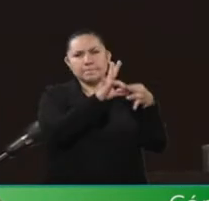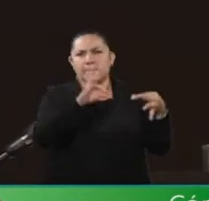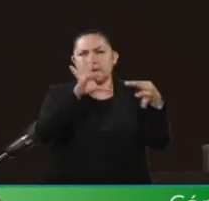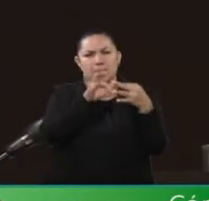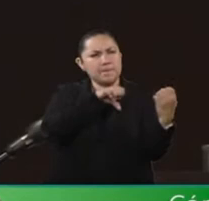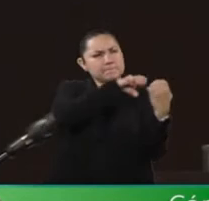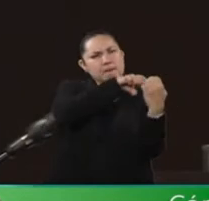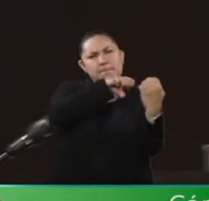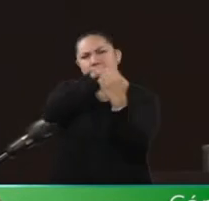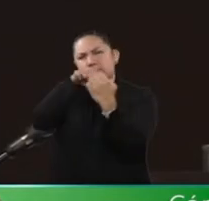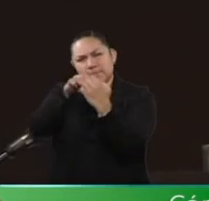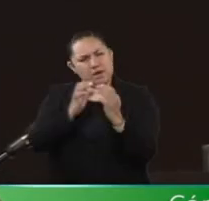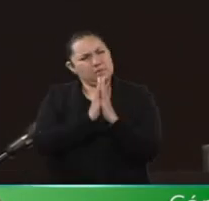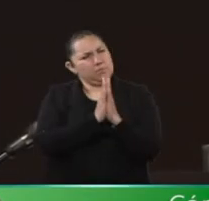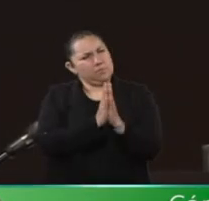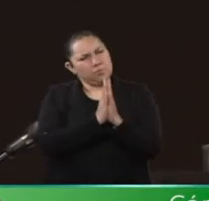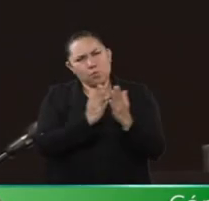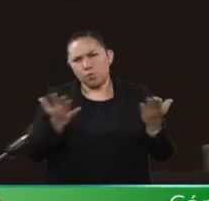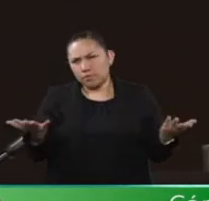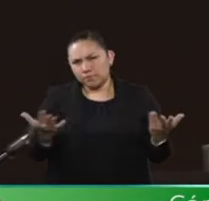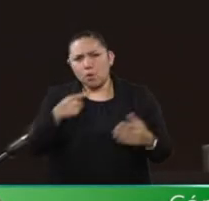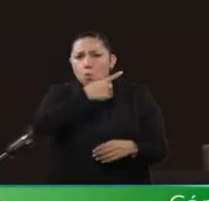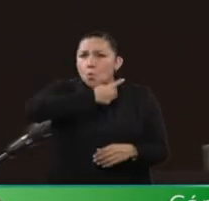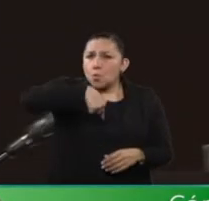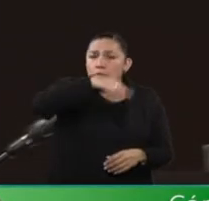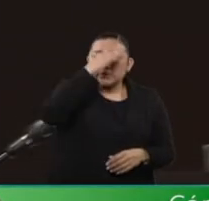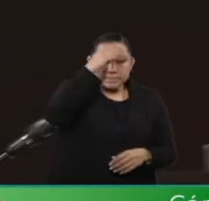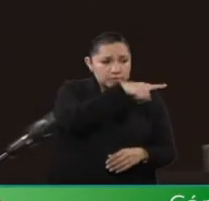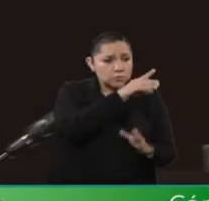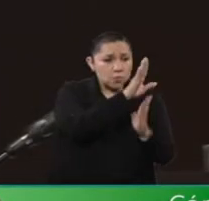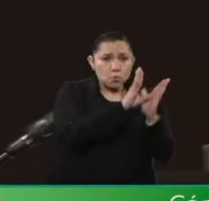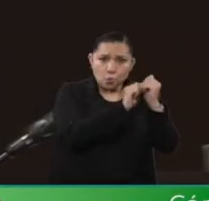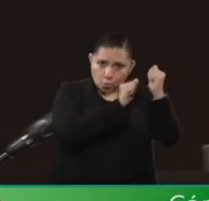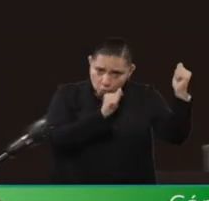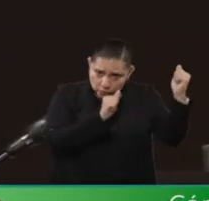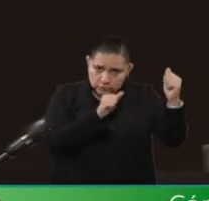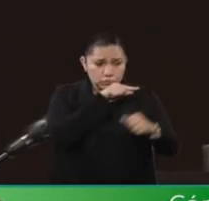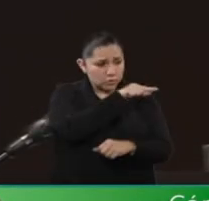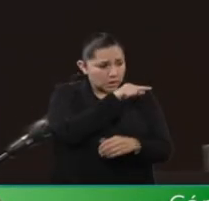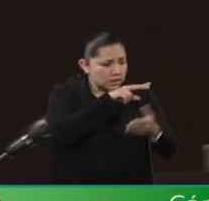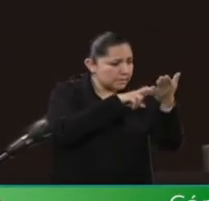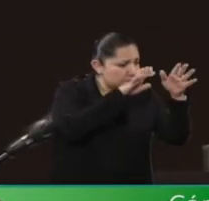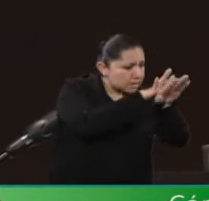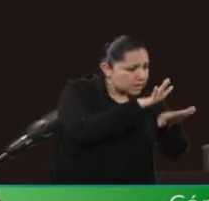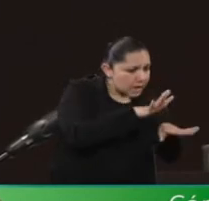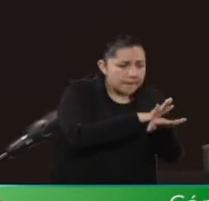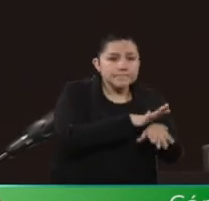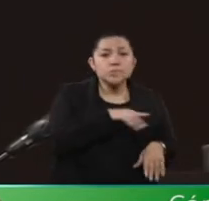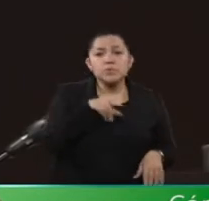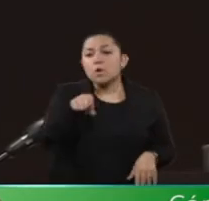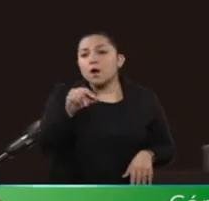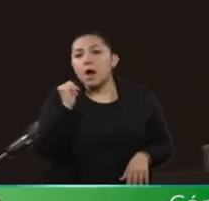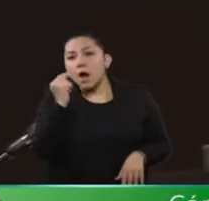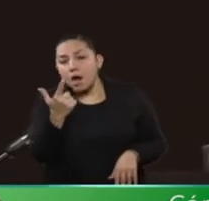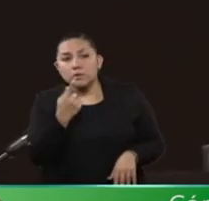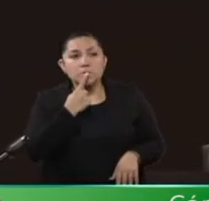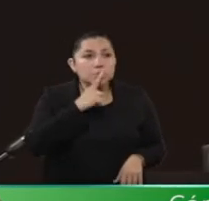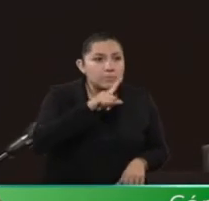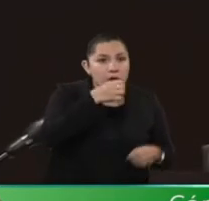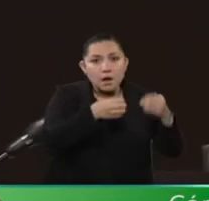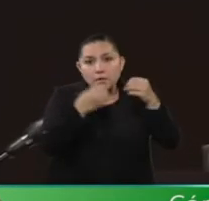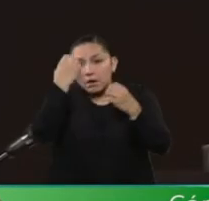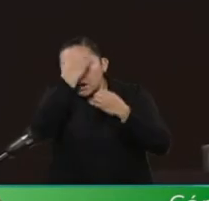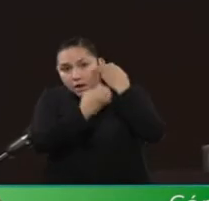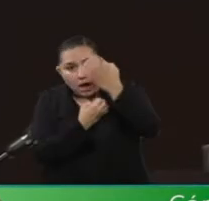constitucionales tiempo, o las compañera. Acciones de inconstitucionalidad en contra de las adiciones o reformas